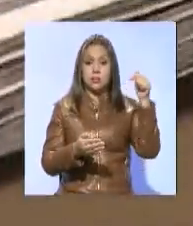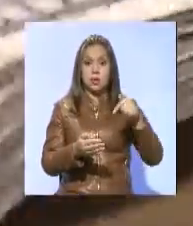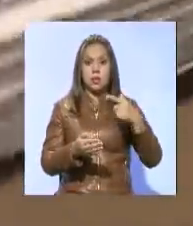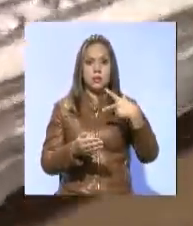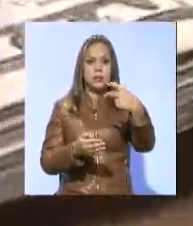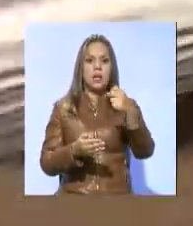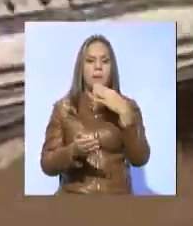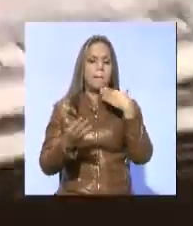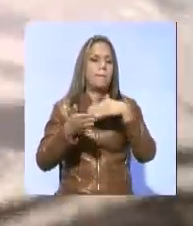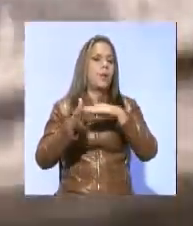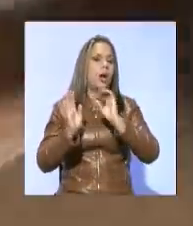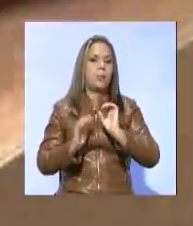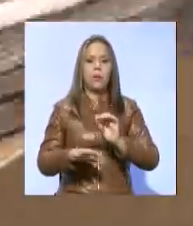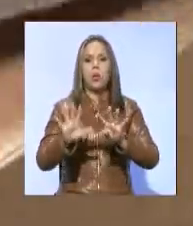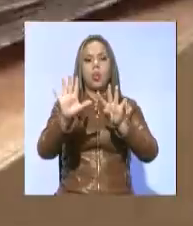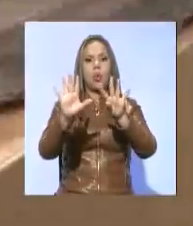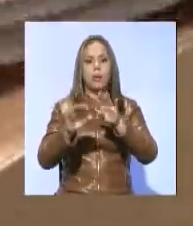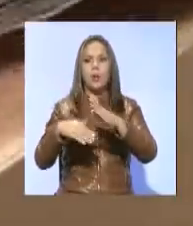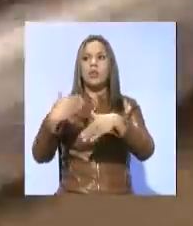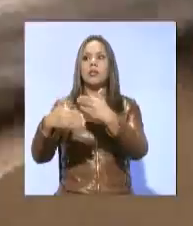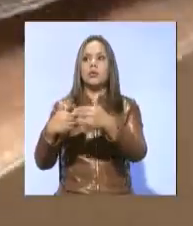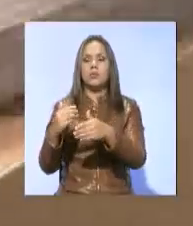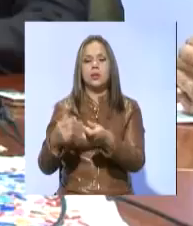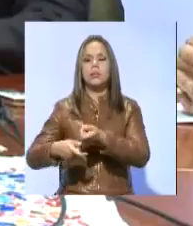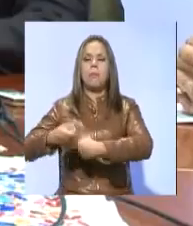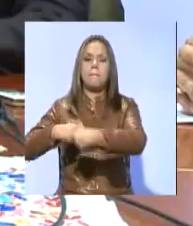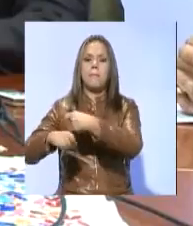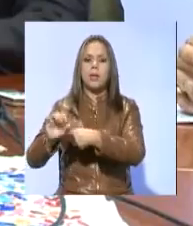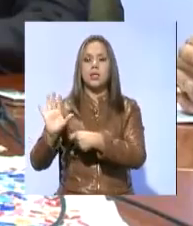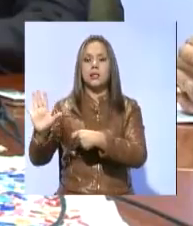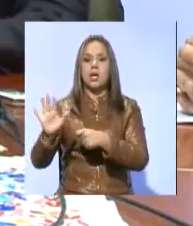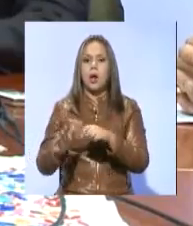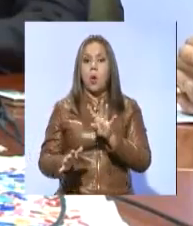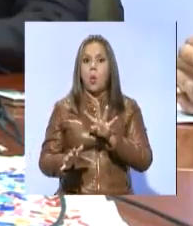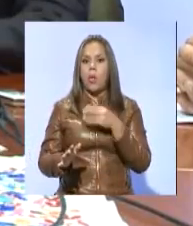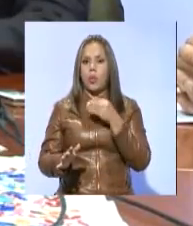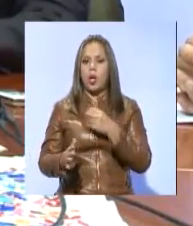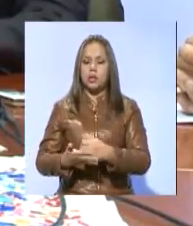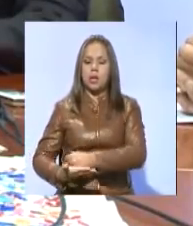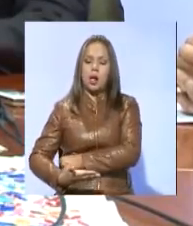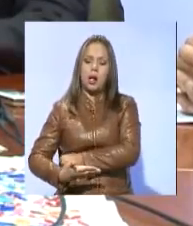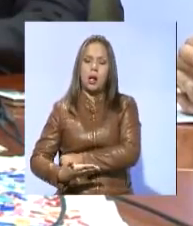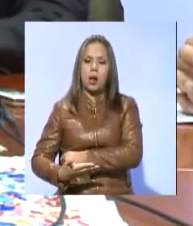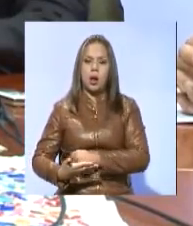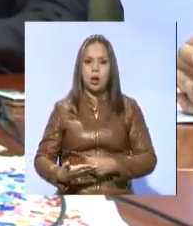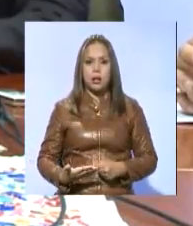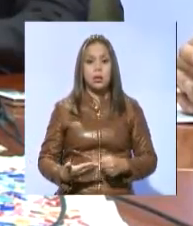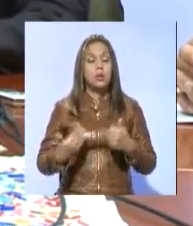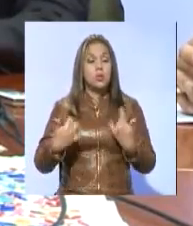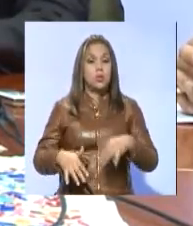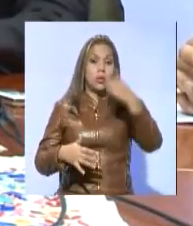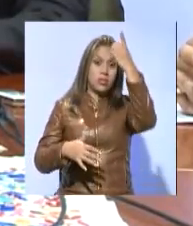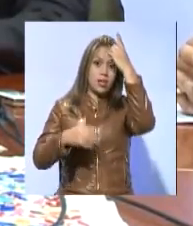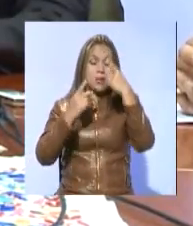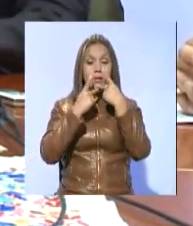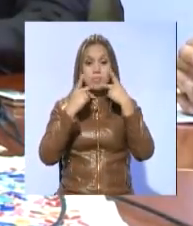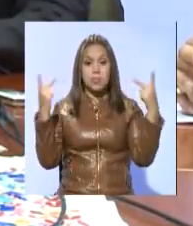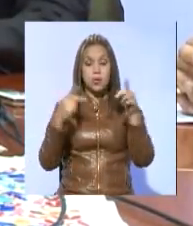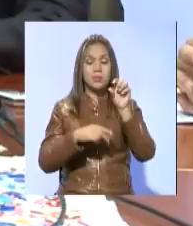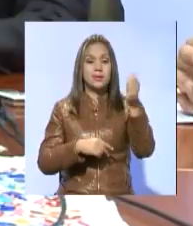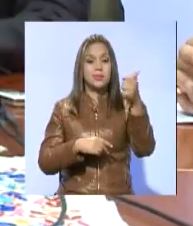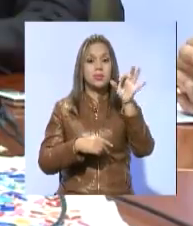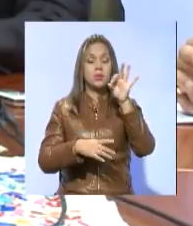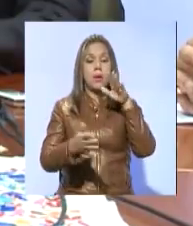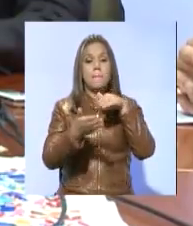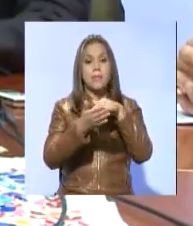empresas relacionadas con ecuatorianos que tenían vínculos. Y que le implica al país una deuda pública de alrededor de